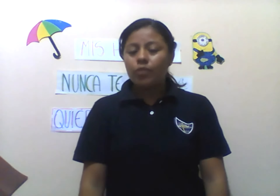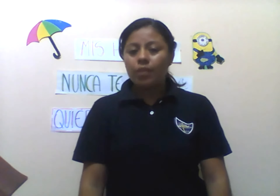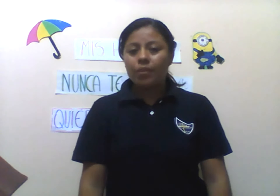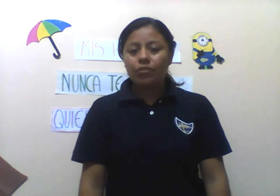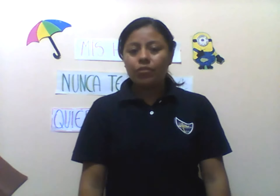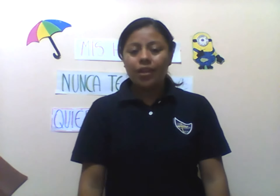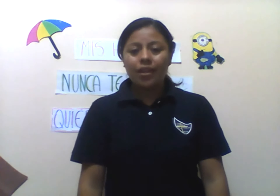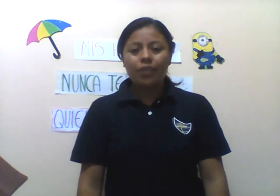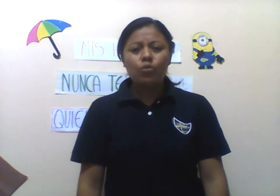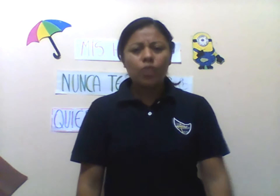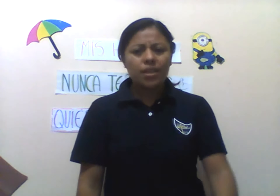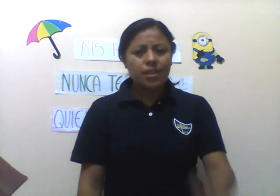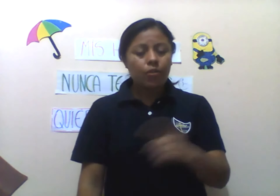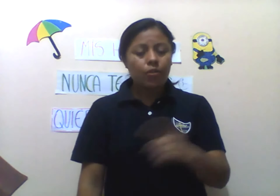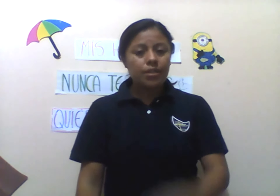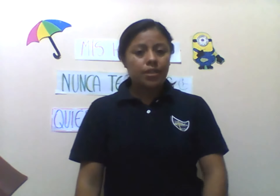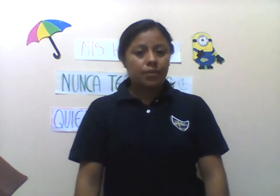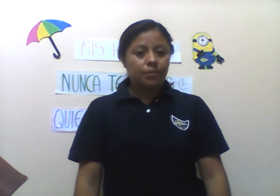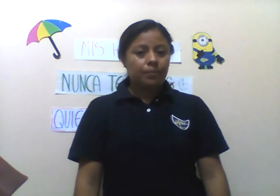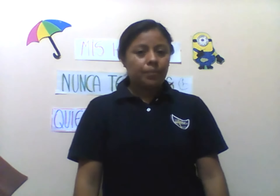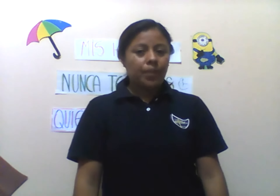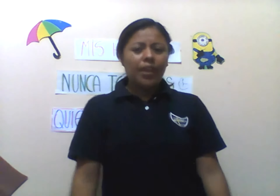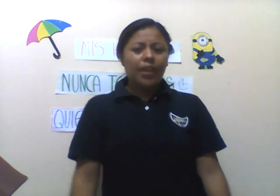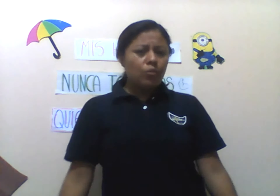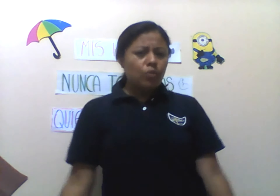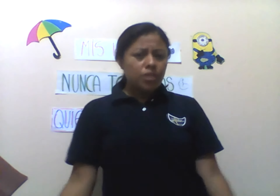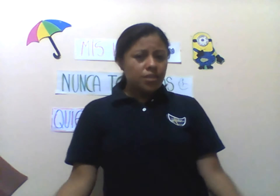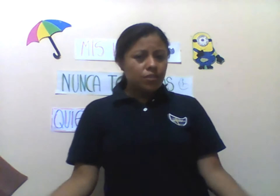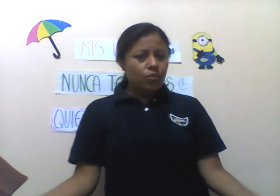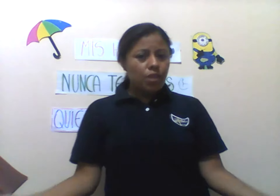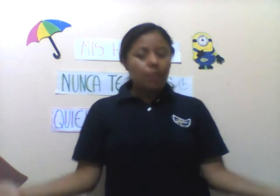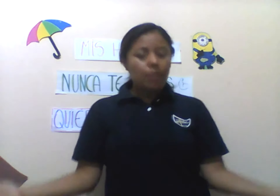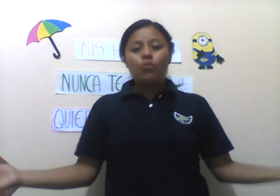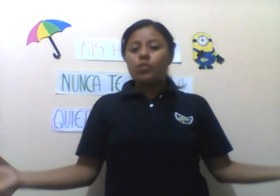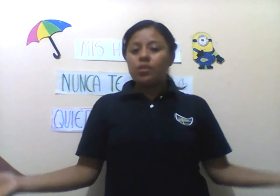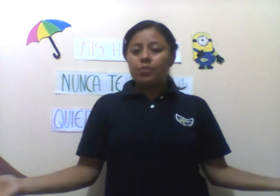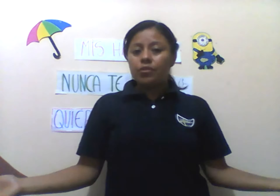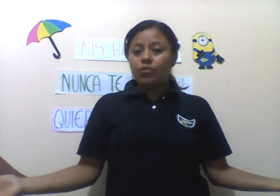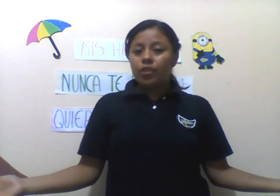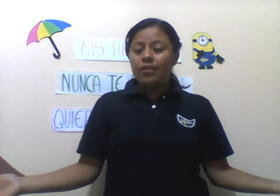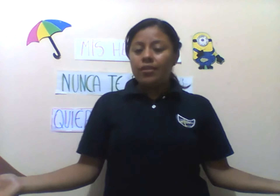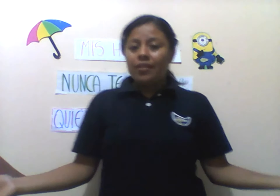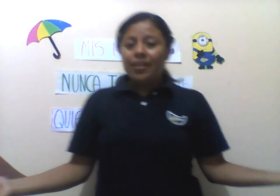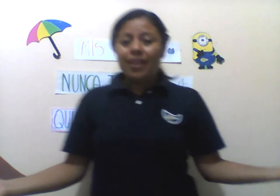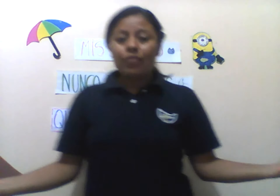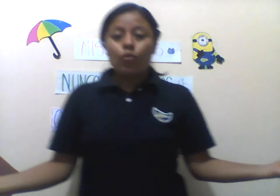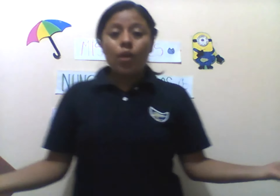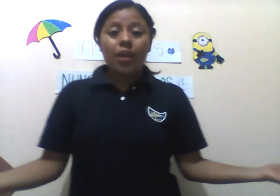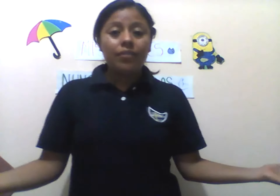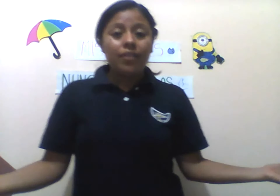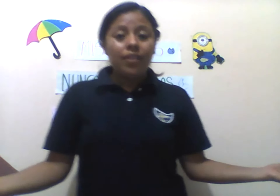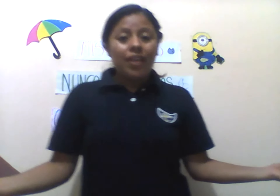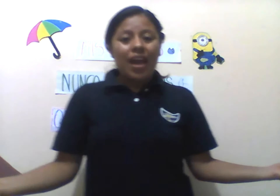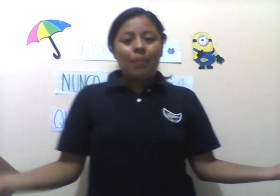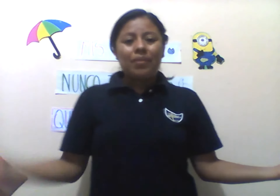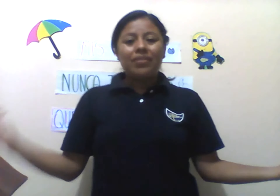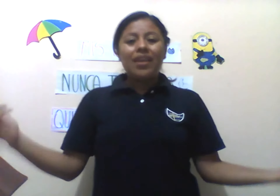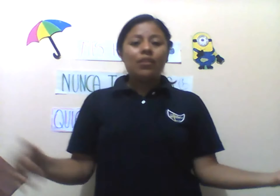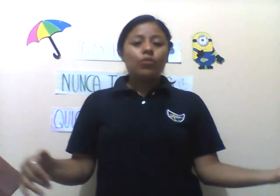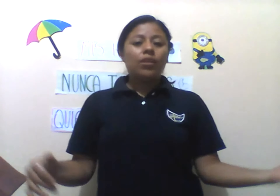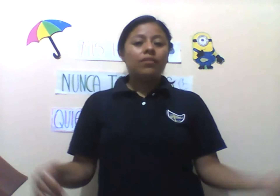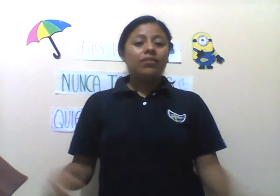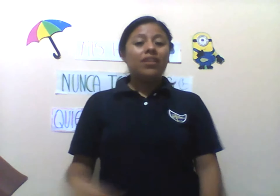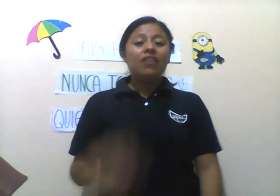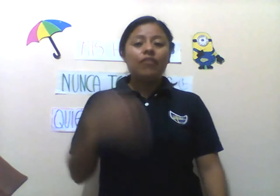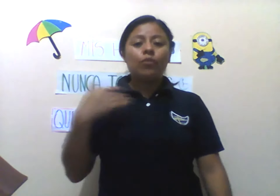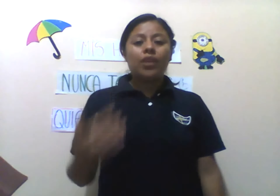de una persona que nunca se dejó vencer. Y hay muchas historias de muchas personas de las cuales, a pesar